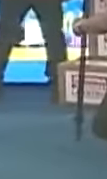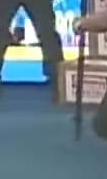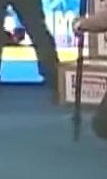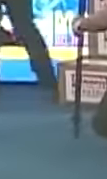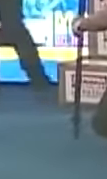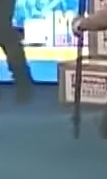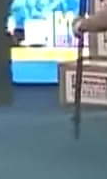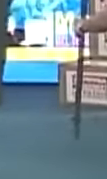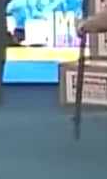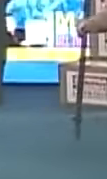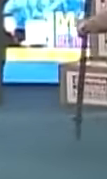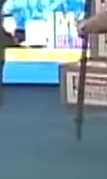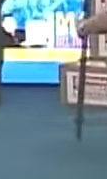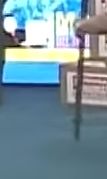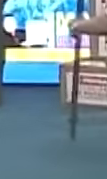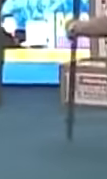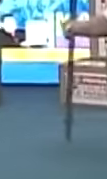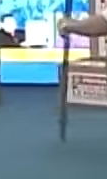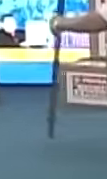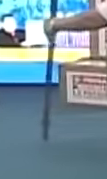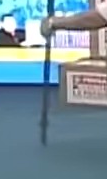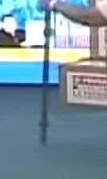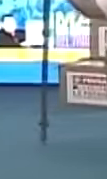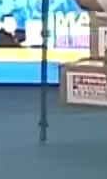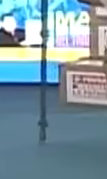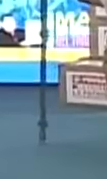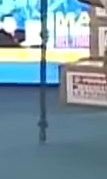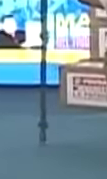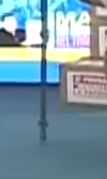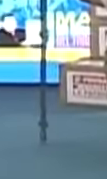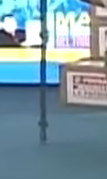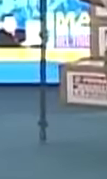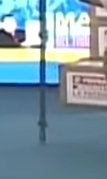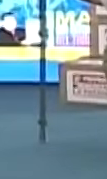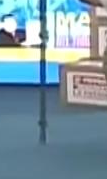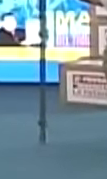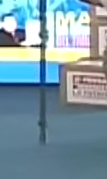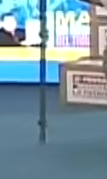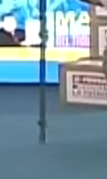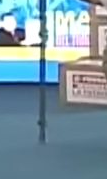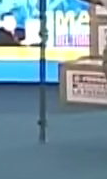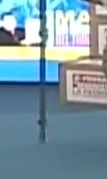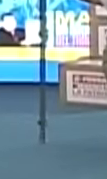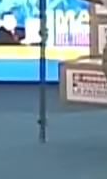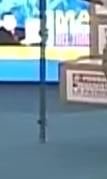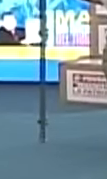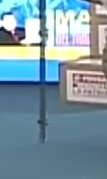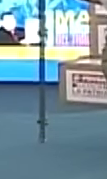Con alegría que embota tan los tambores.